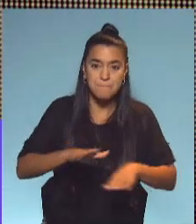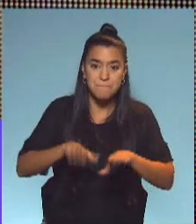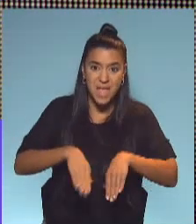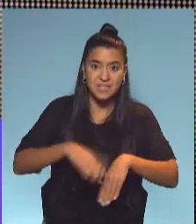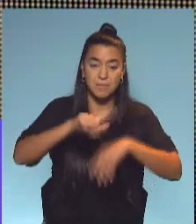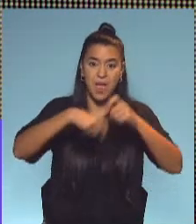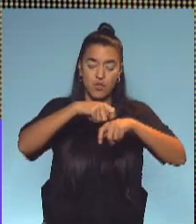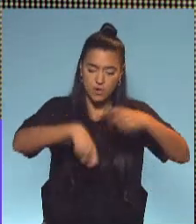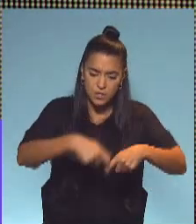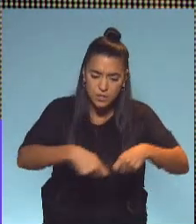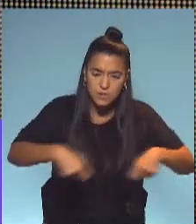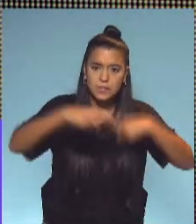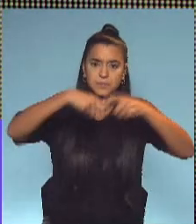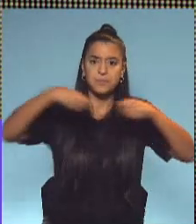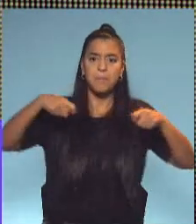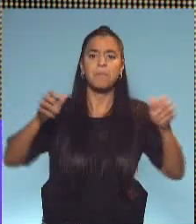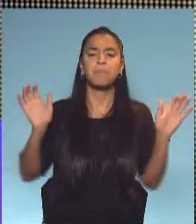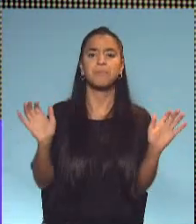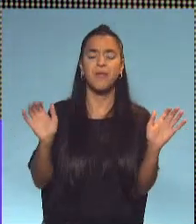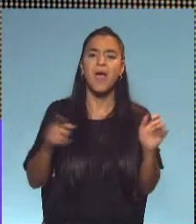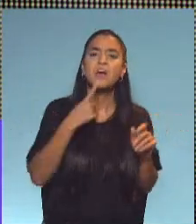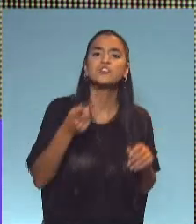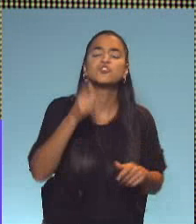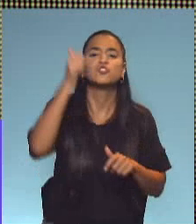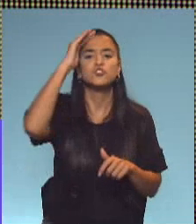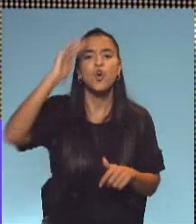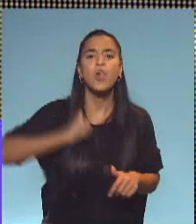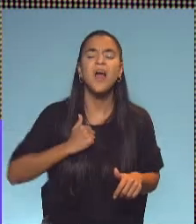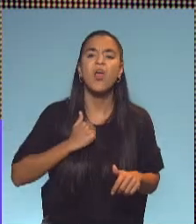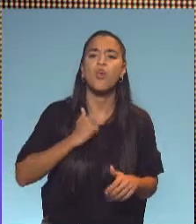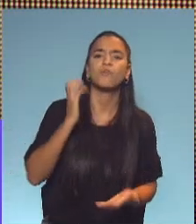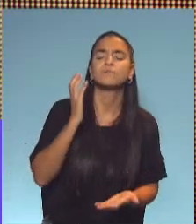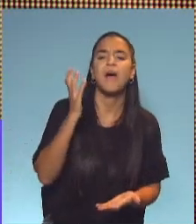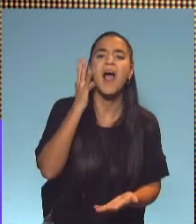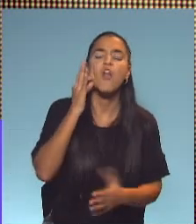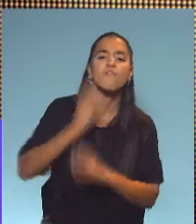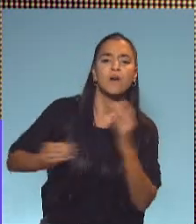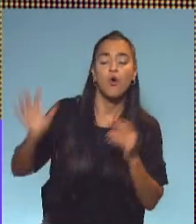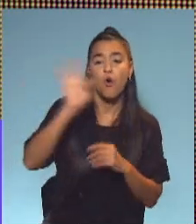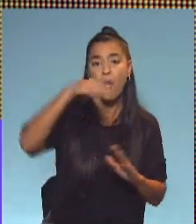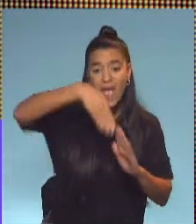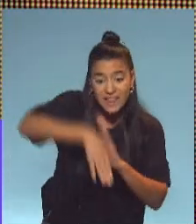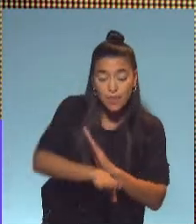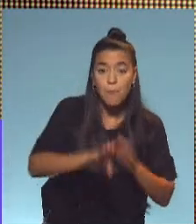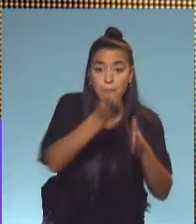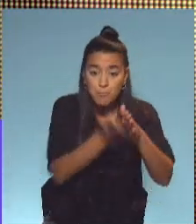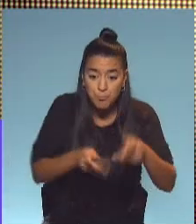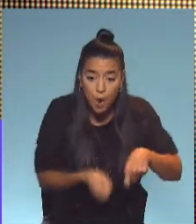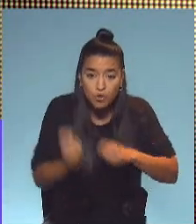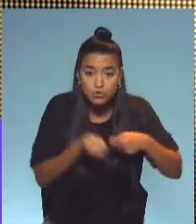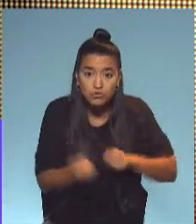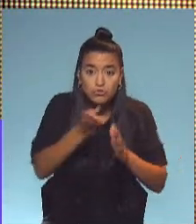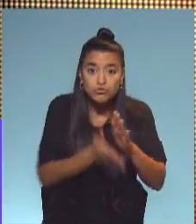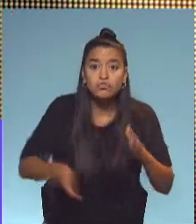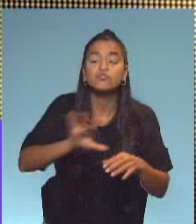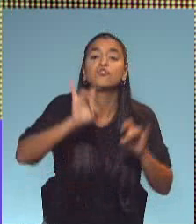manos al piso la turbera de Malvinas a soldados que habían cometido una falta disciplinaria, o enterrarlos en pozos dejándoles